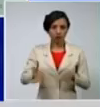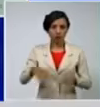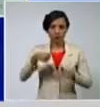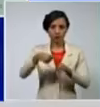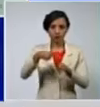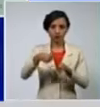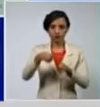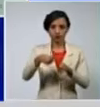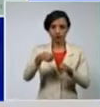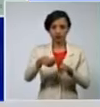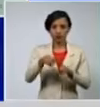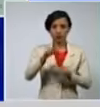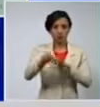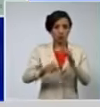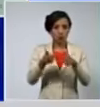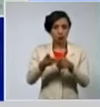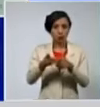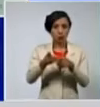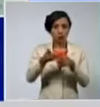ido incrementando los casos.